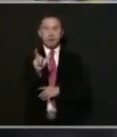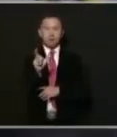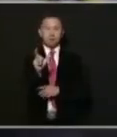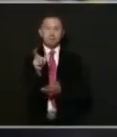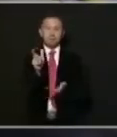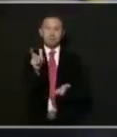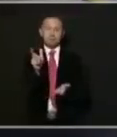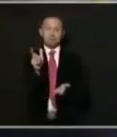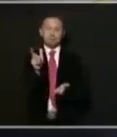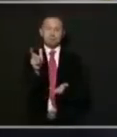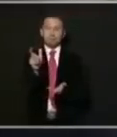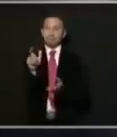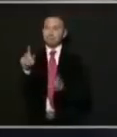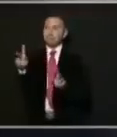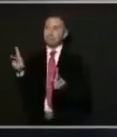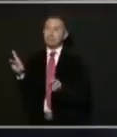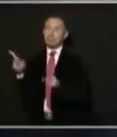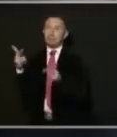privatización.